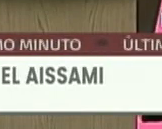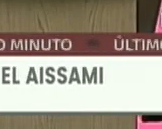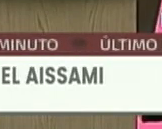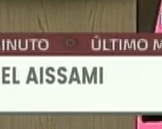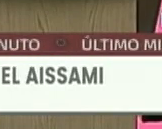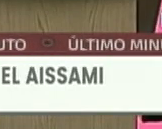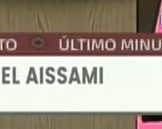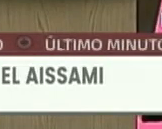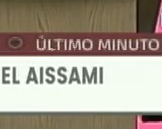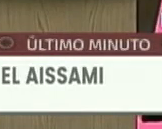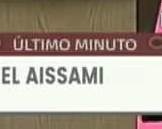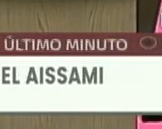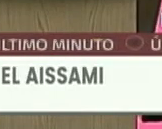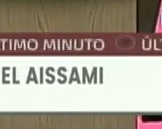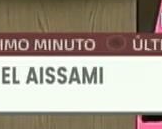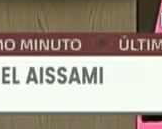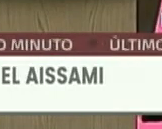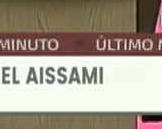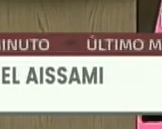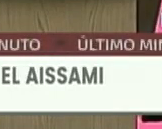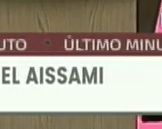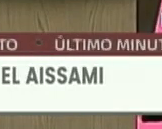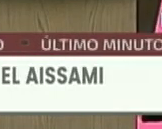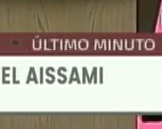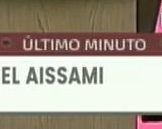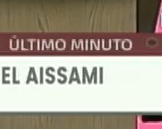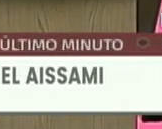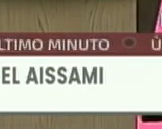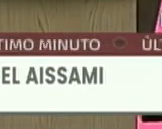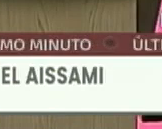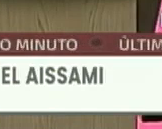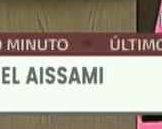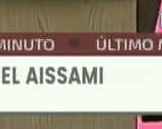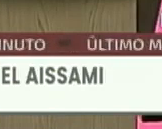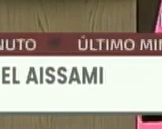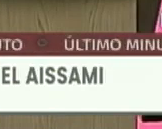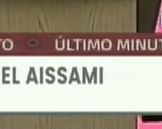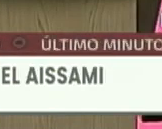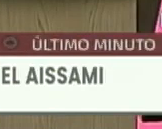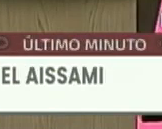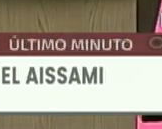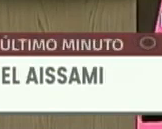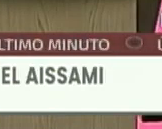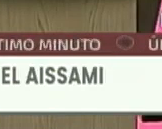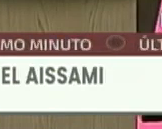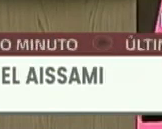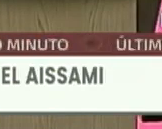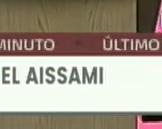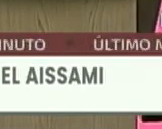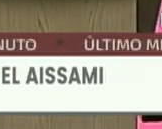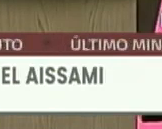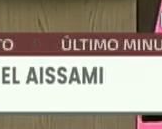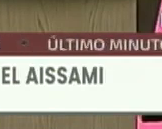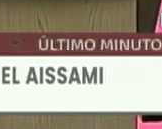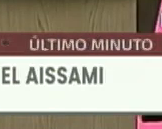felicitar la actitud y el comportamiento cívico del pueblo venezolano.